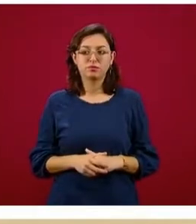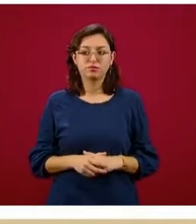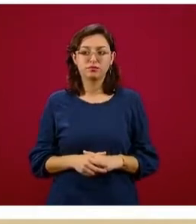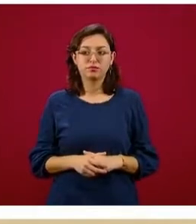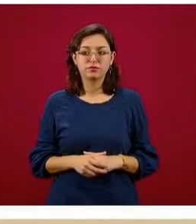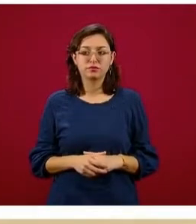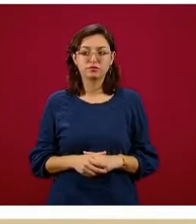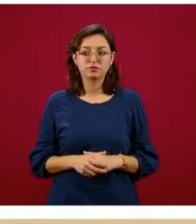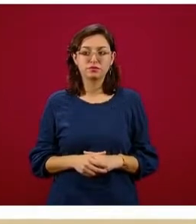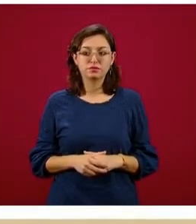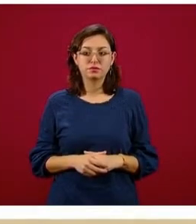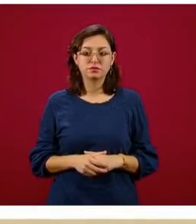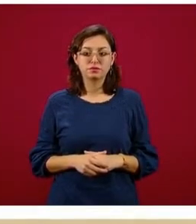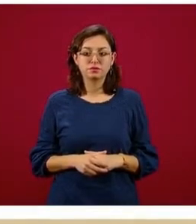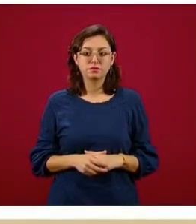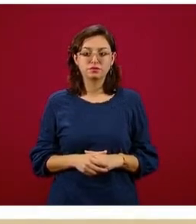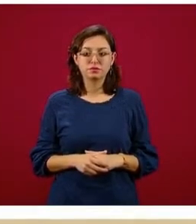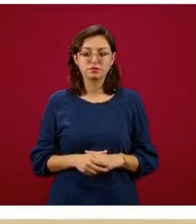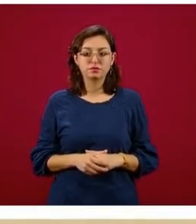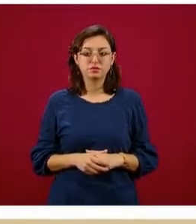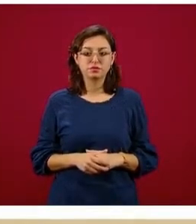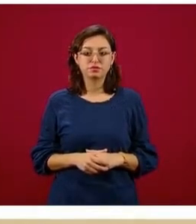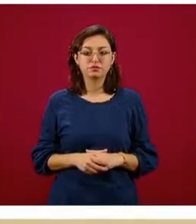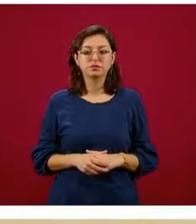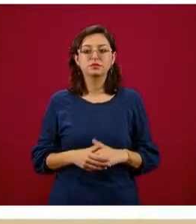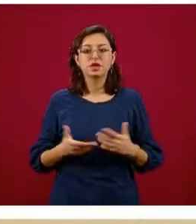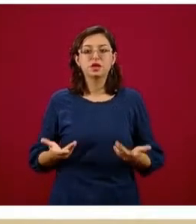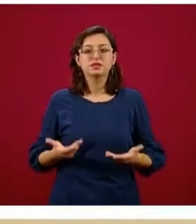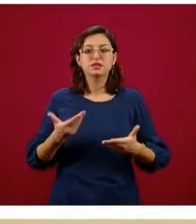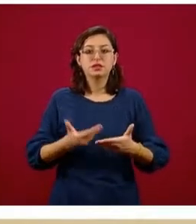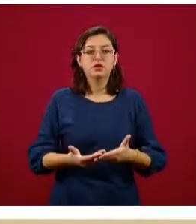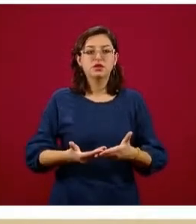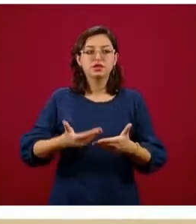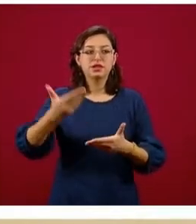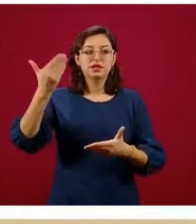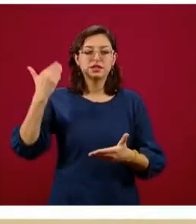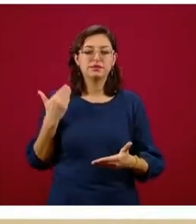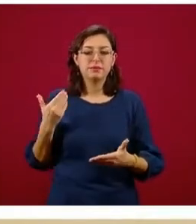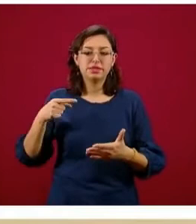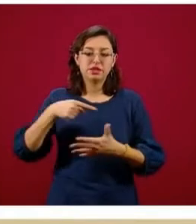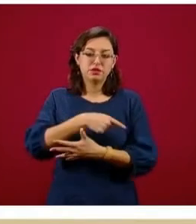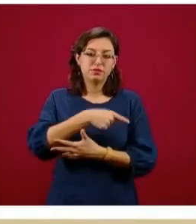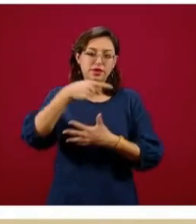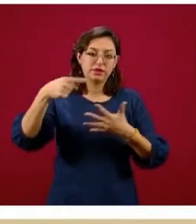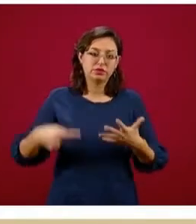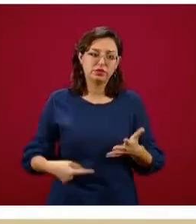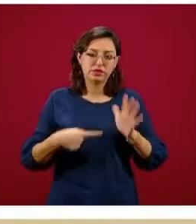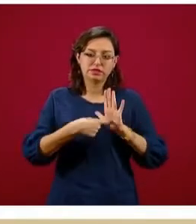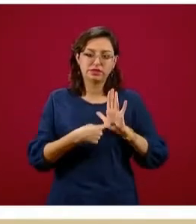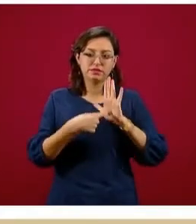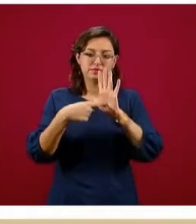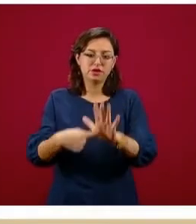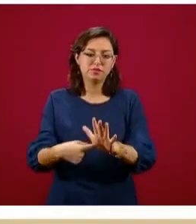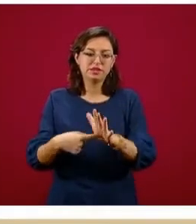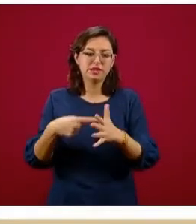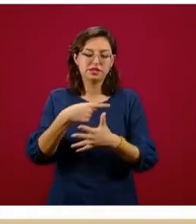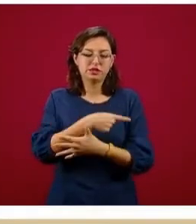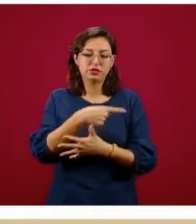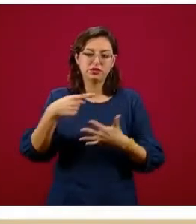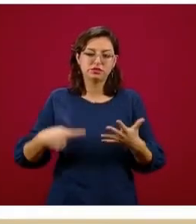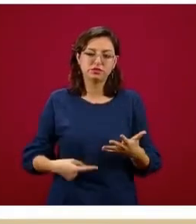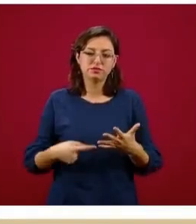siguiente diapositiva, vemos la epidemia reciente en México, los 10,238 casos confirmados